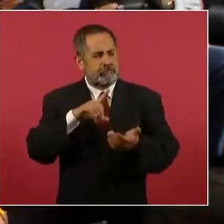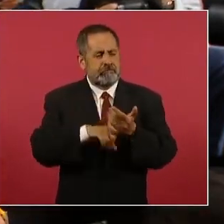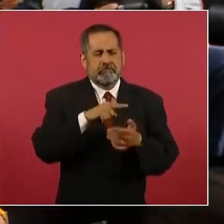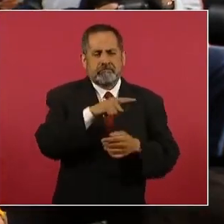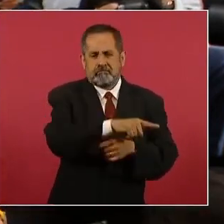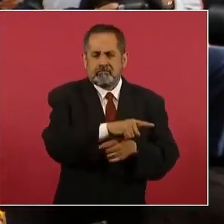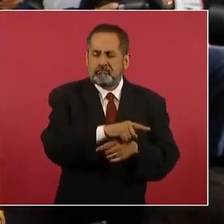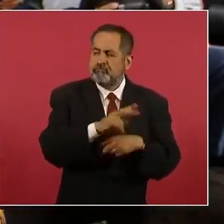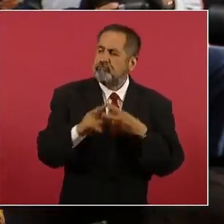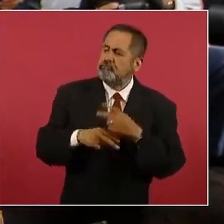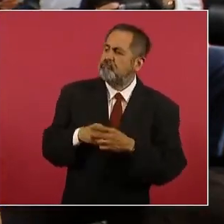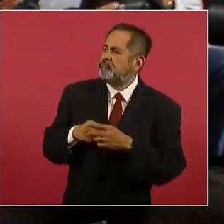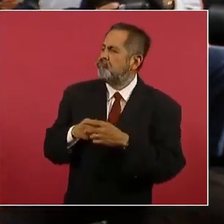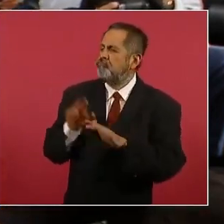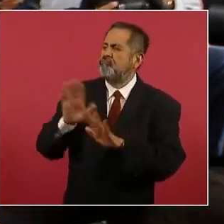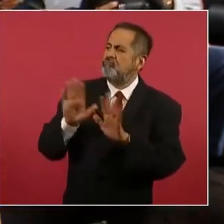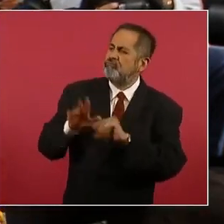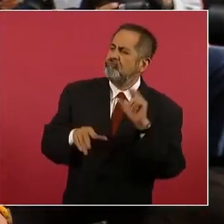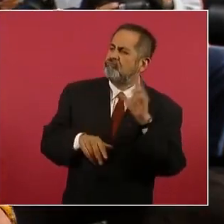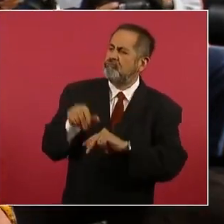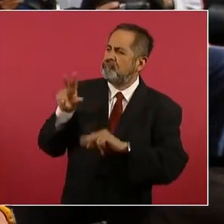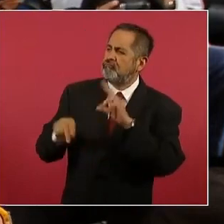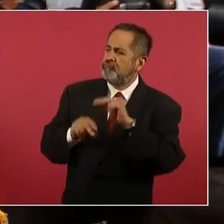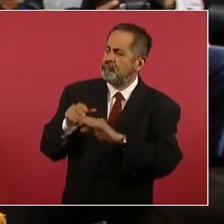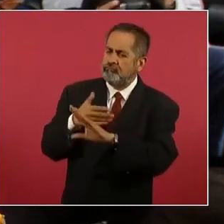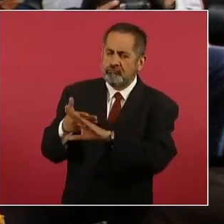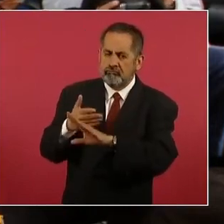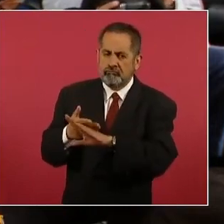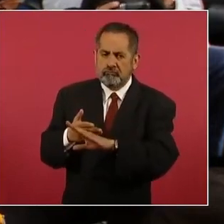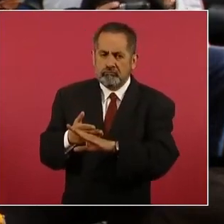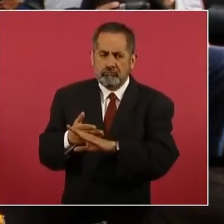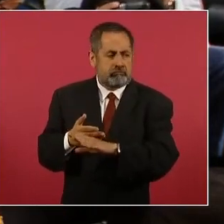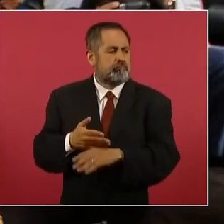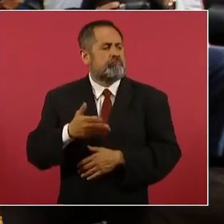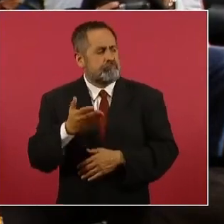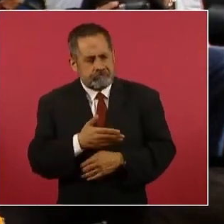esta presencia de oposición y se han logrado hacer.